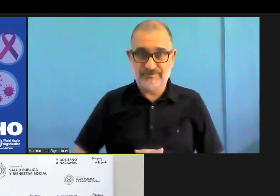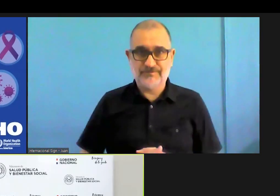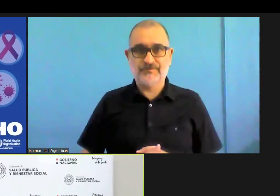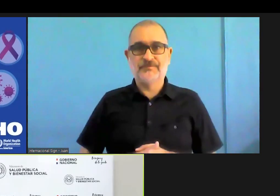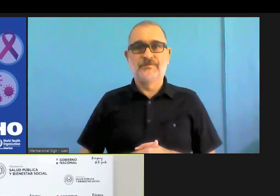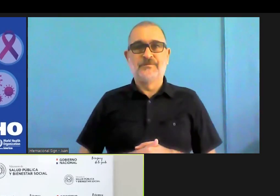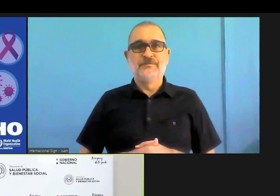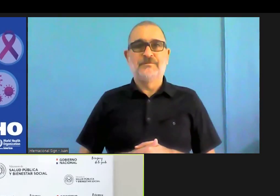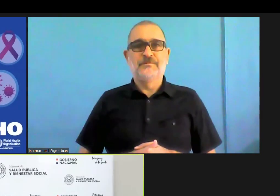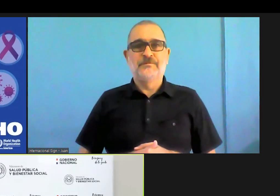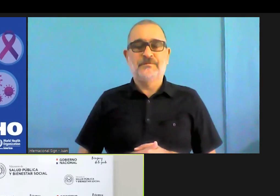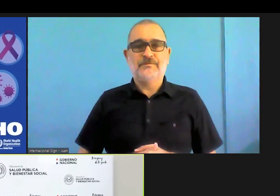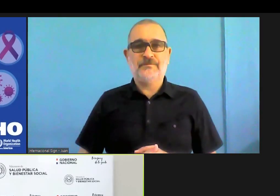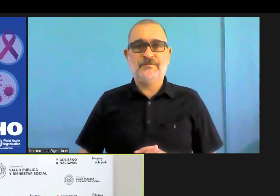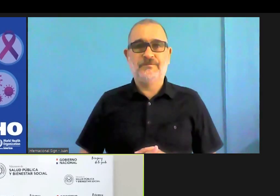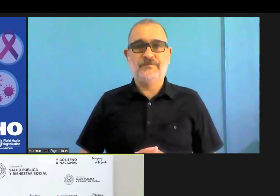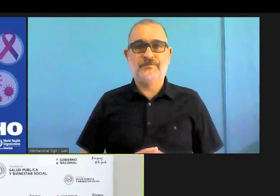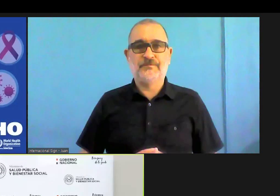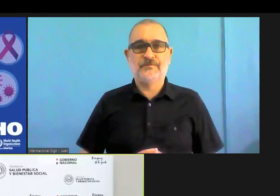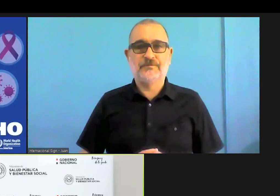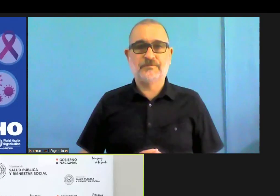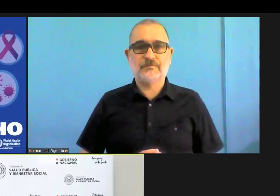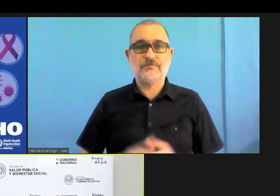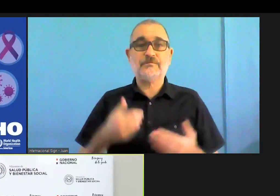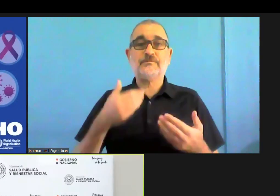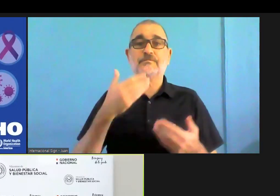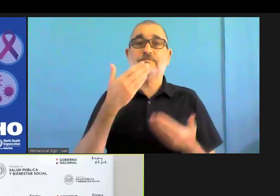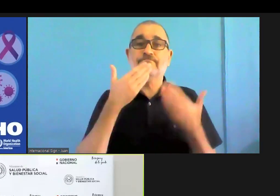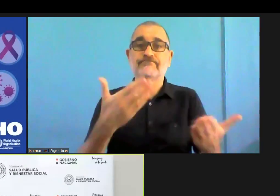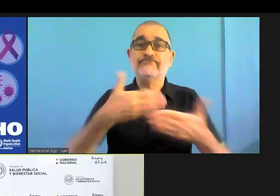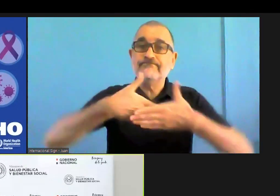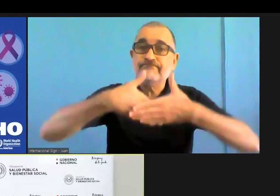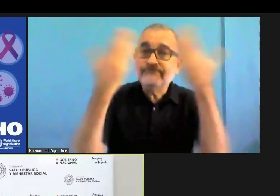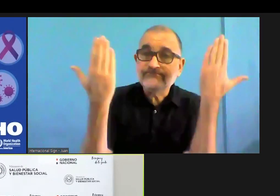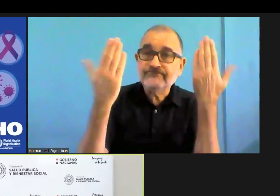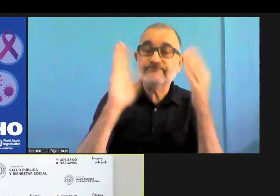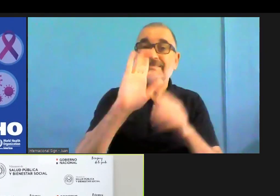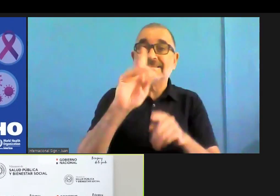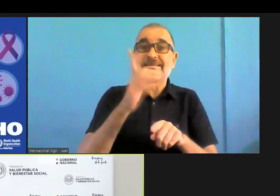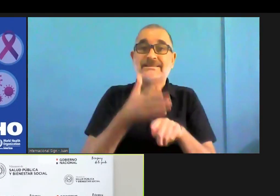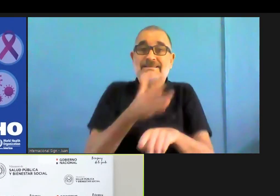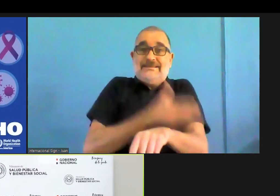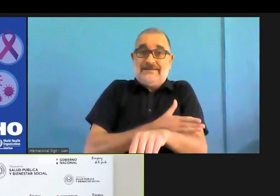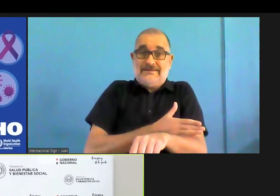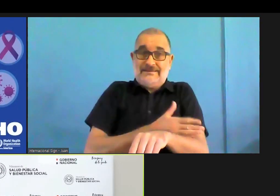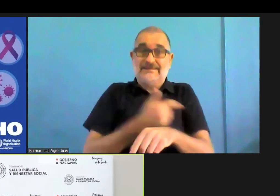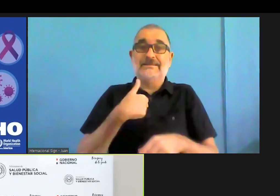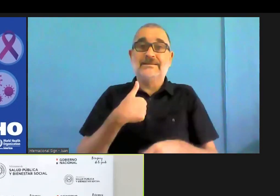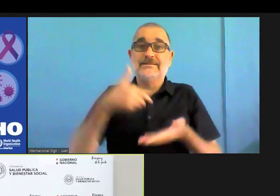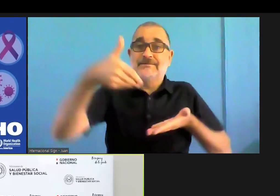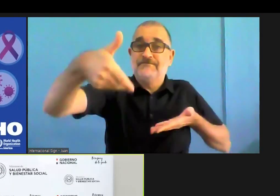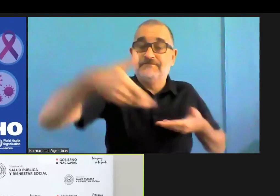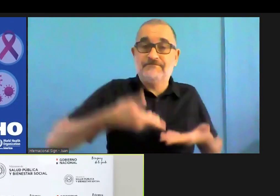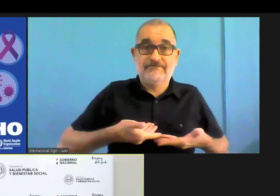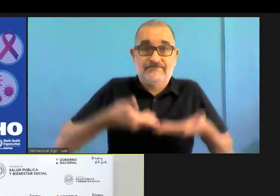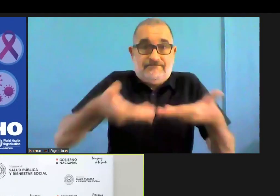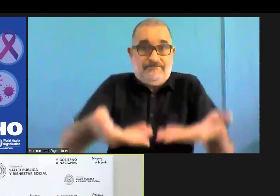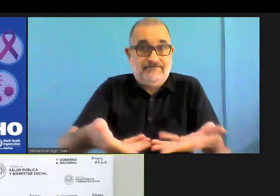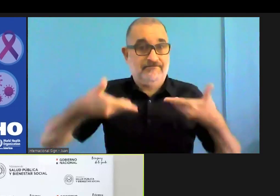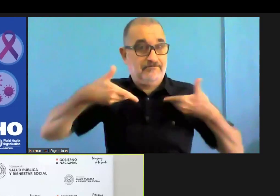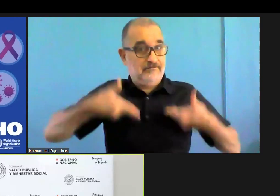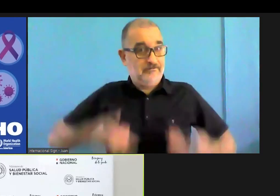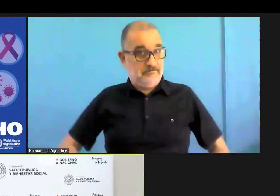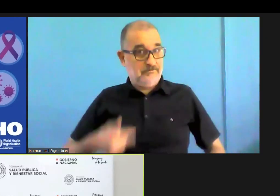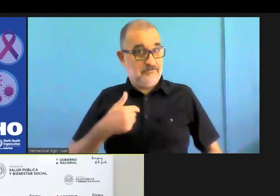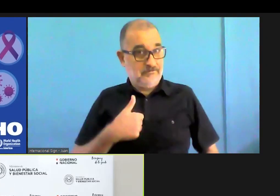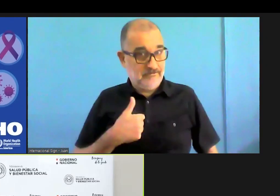Lida Sosa, soy viceministra de Salud de Rectoría y Vigilancia del Ministerio de Salud del Paraguay. Les